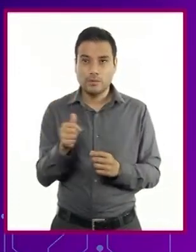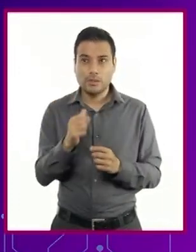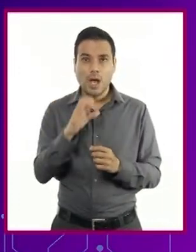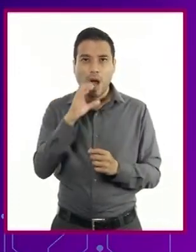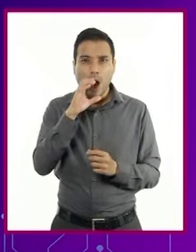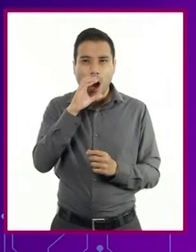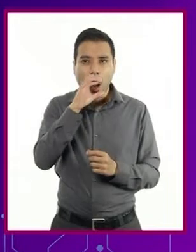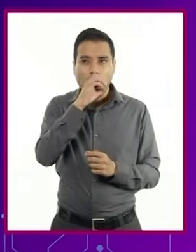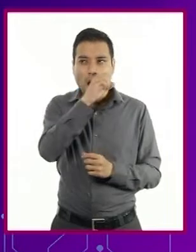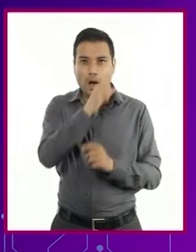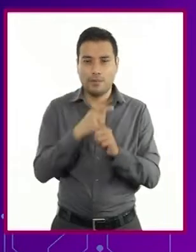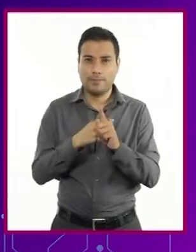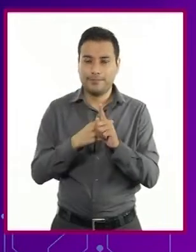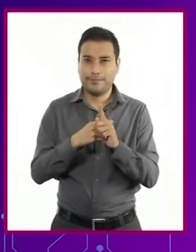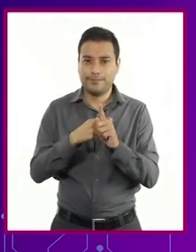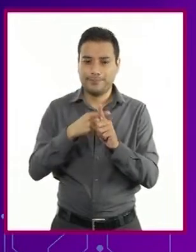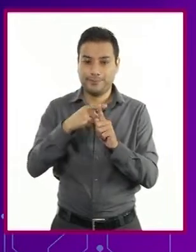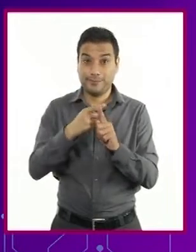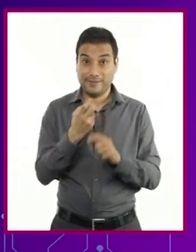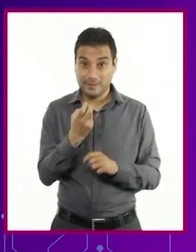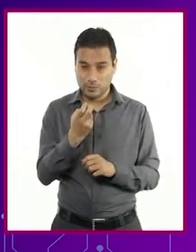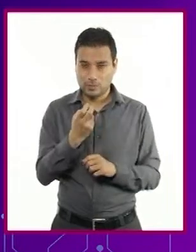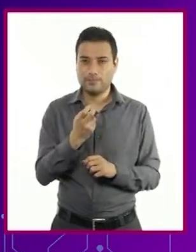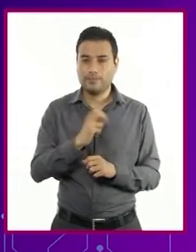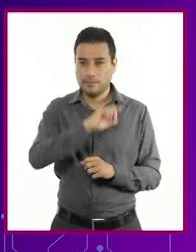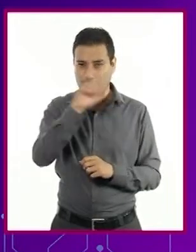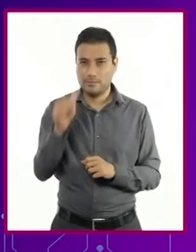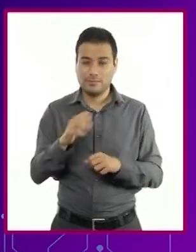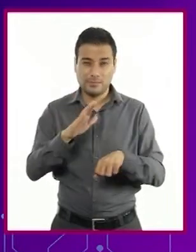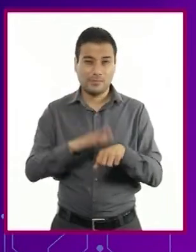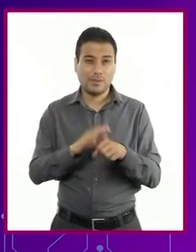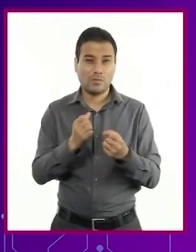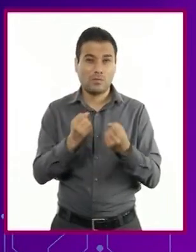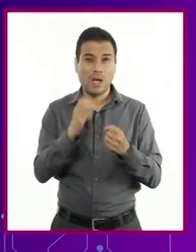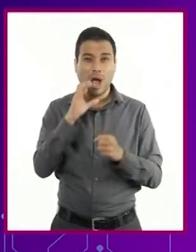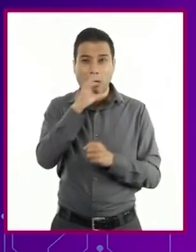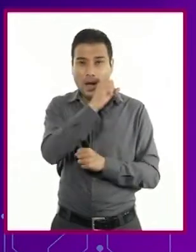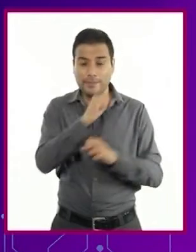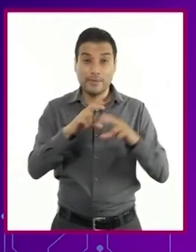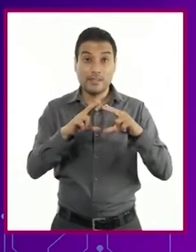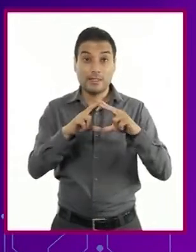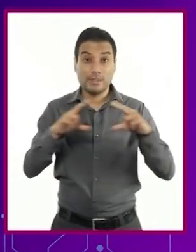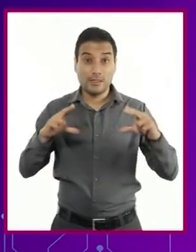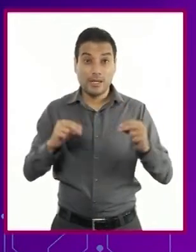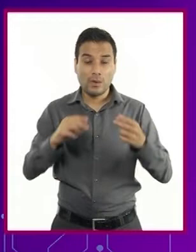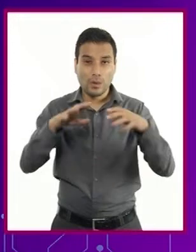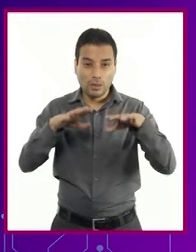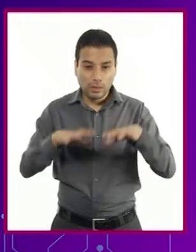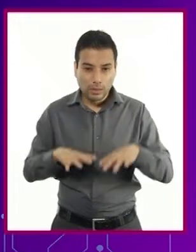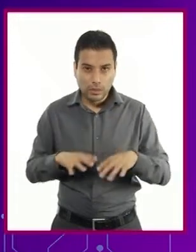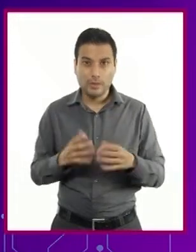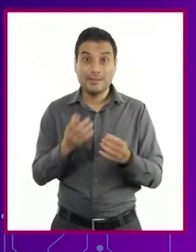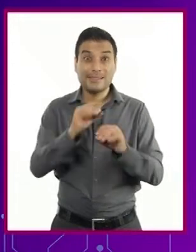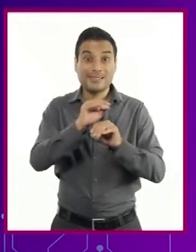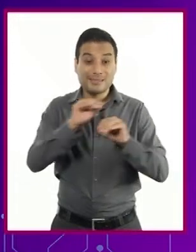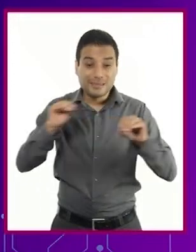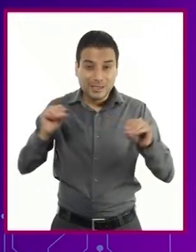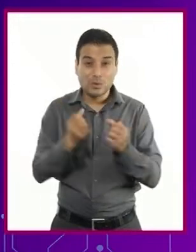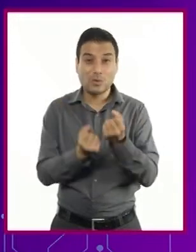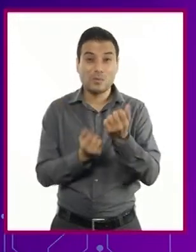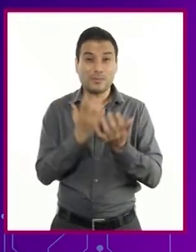calor del necesario, provocando el aumento de las temperaturas, el deshielo de los polos, la desertificación,